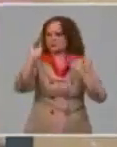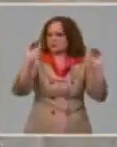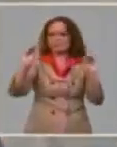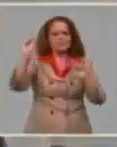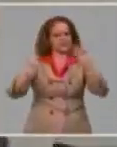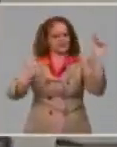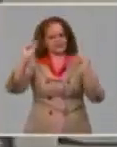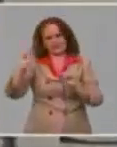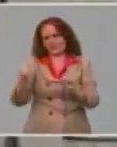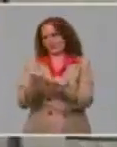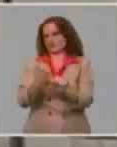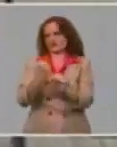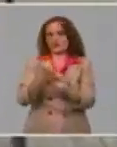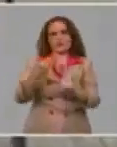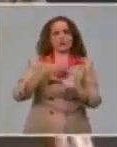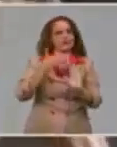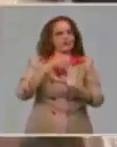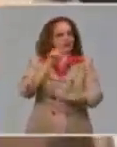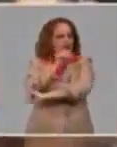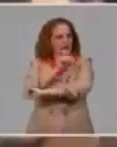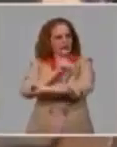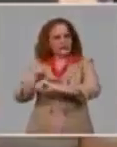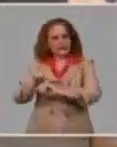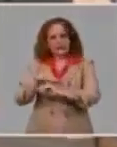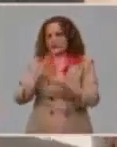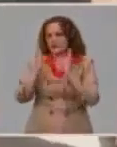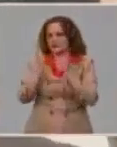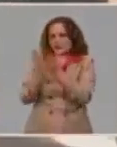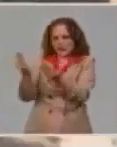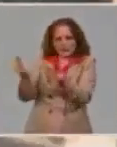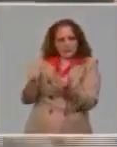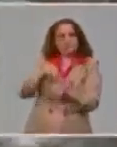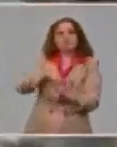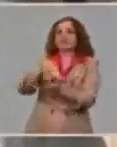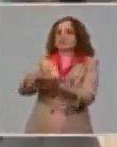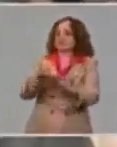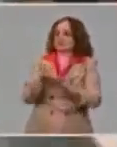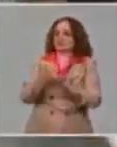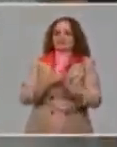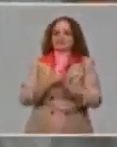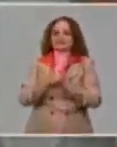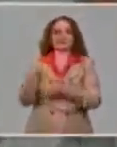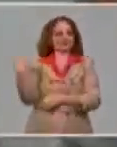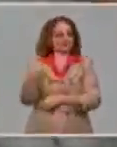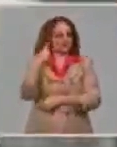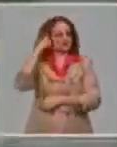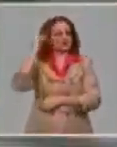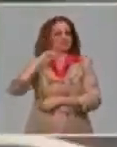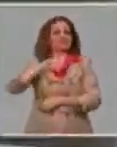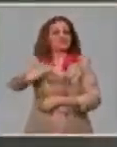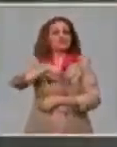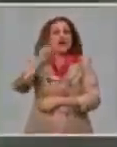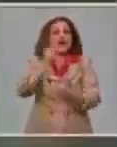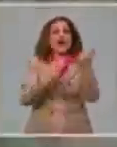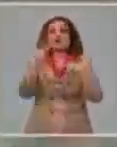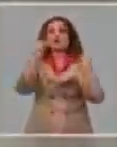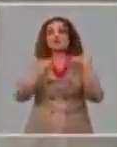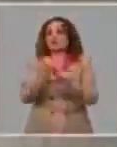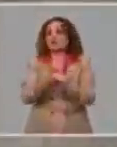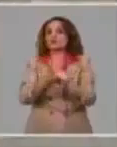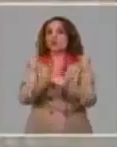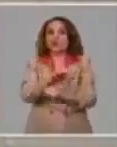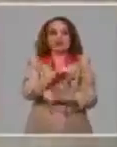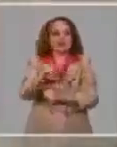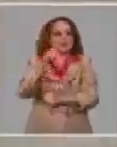del sistema, inclusive obreros. Nosotros tenemos muchos obreros de mucho conocimiento, tenemos un grupo de maestros de